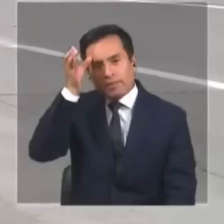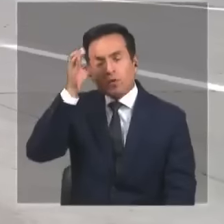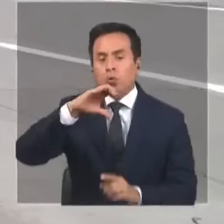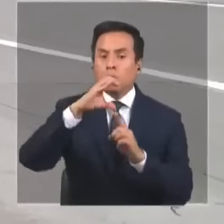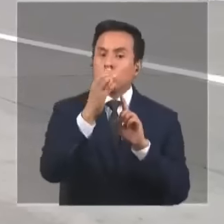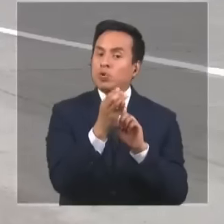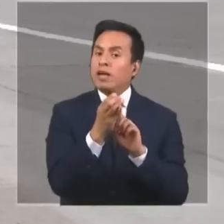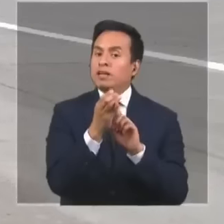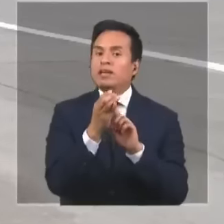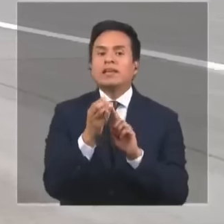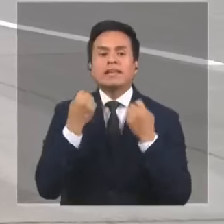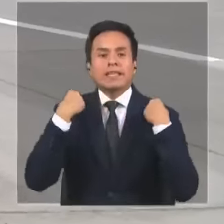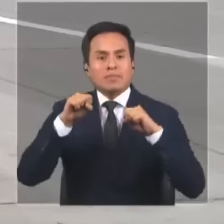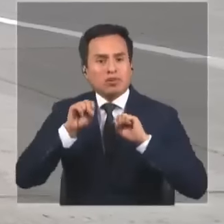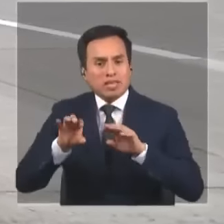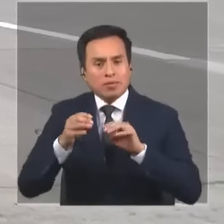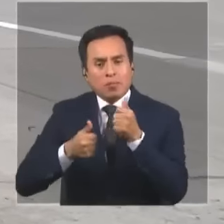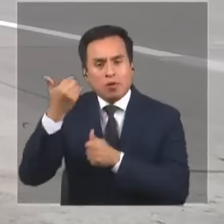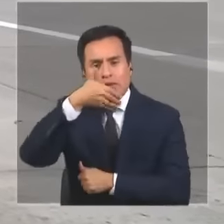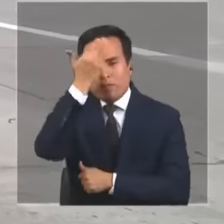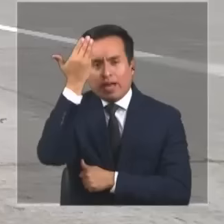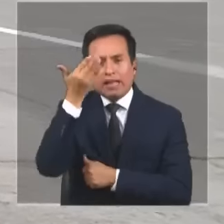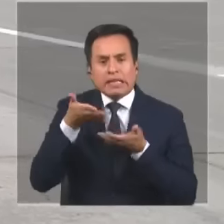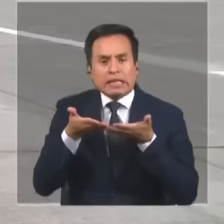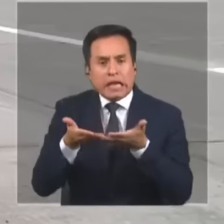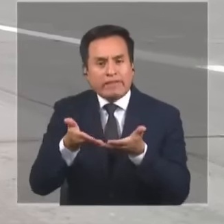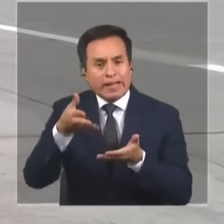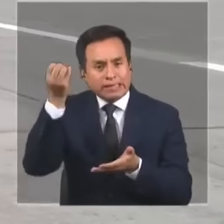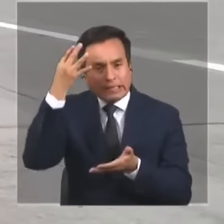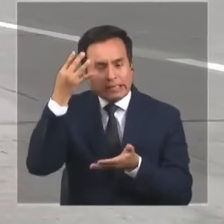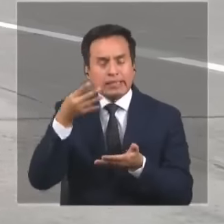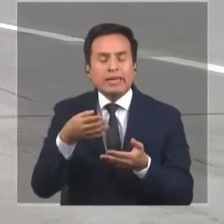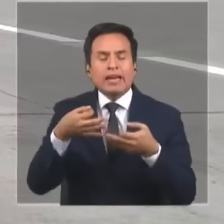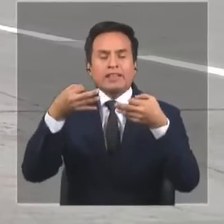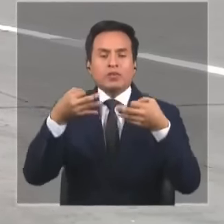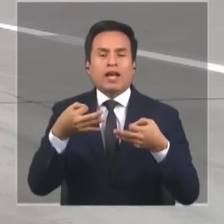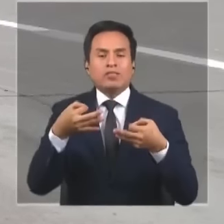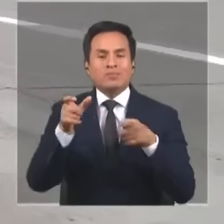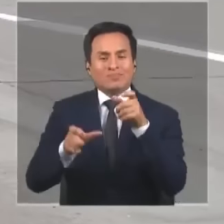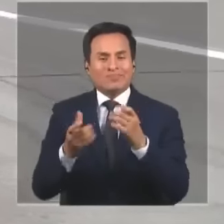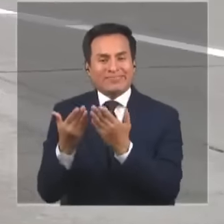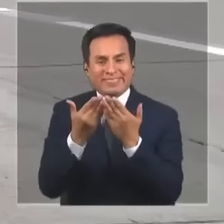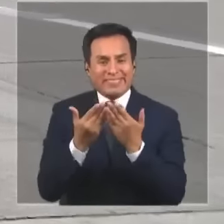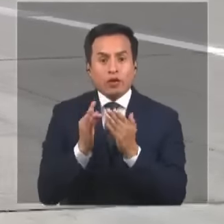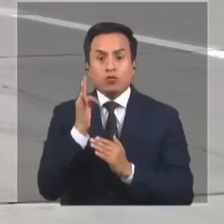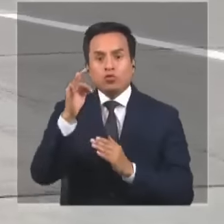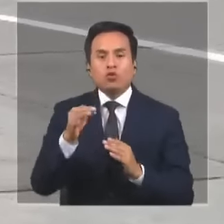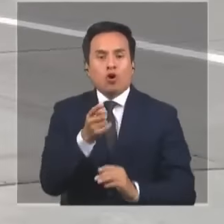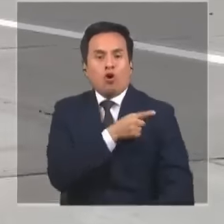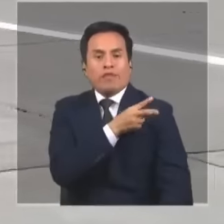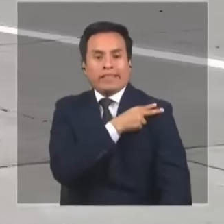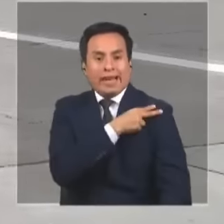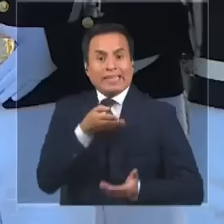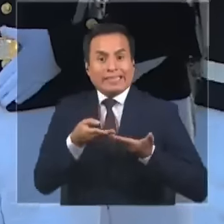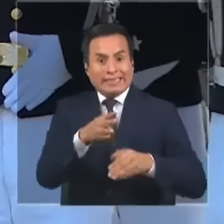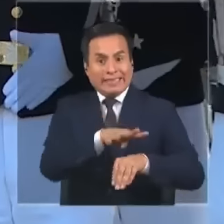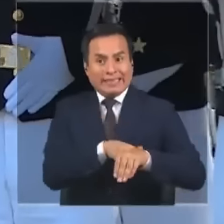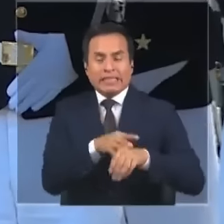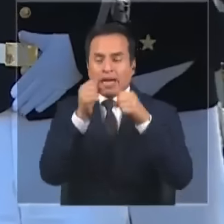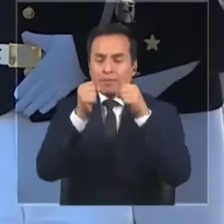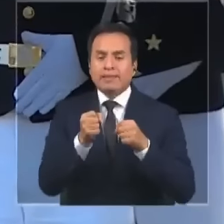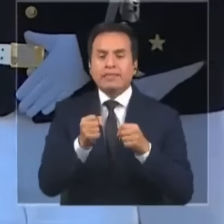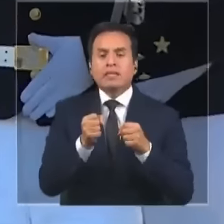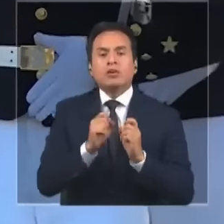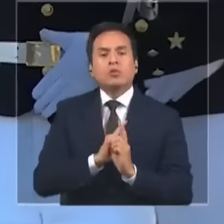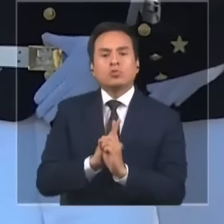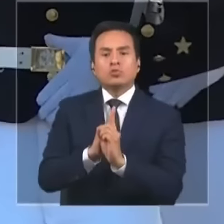cultural, deportivo, profesional y naval, asegurando que sus cadetes, futuros oficiales, sean capaces de conducir